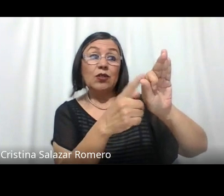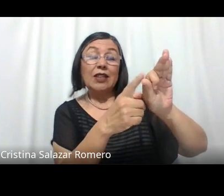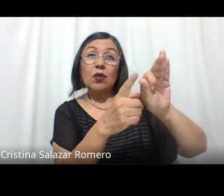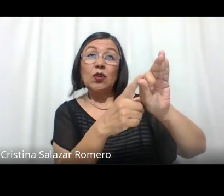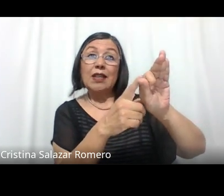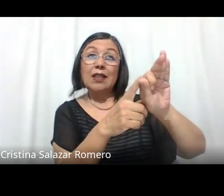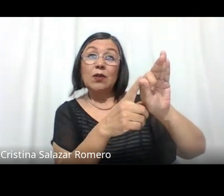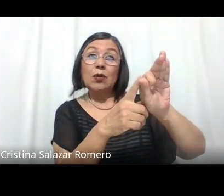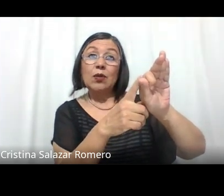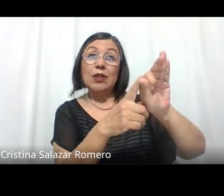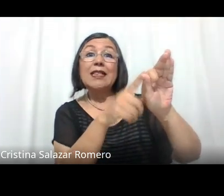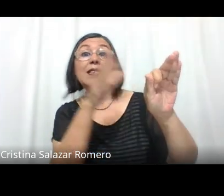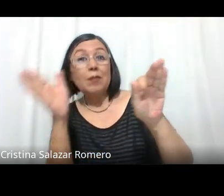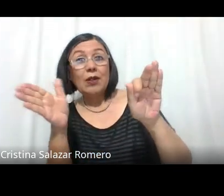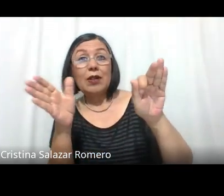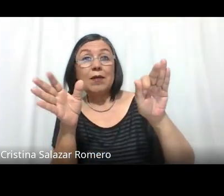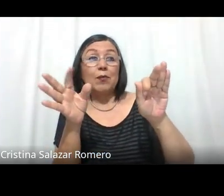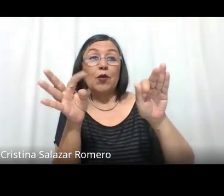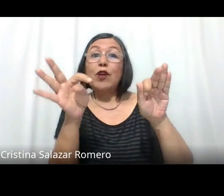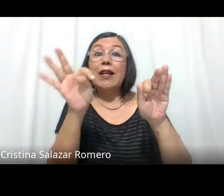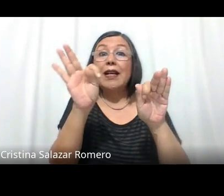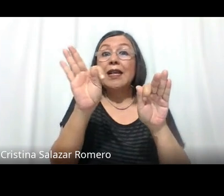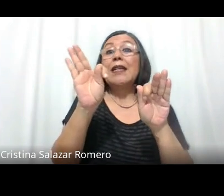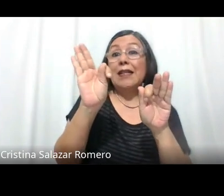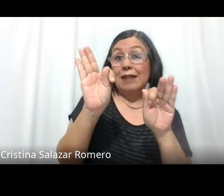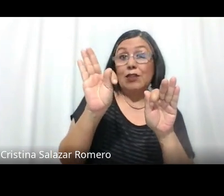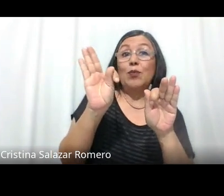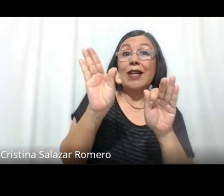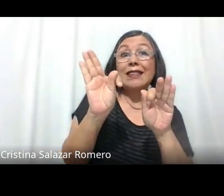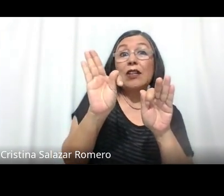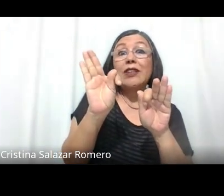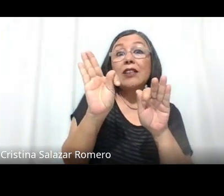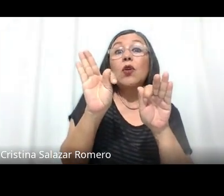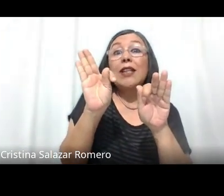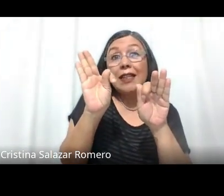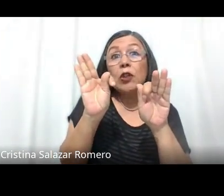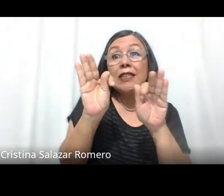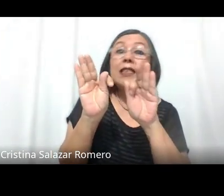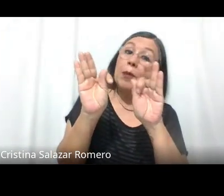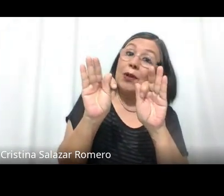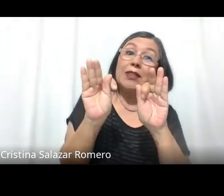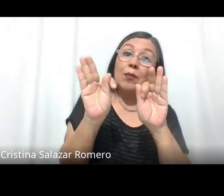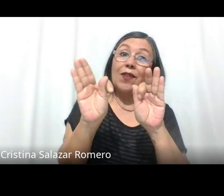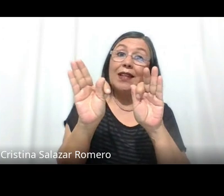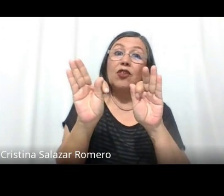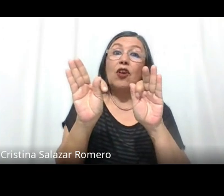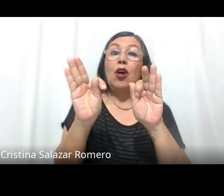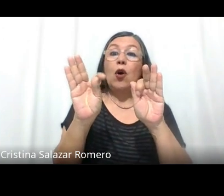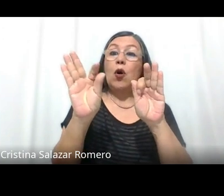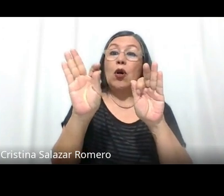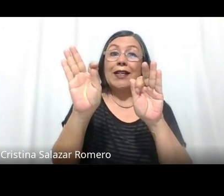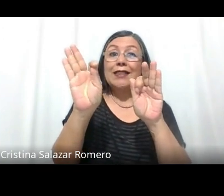hace contacto con el dedo índice, pero por fuera, el dedo pulgar hace contacto con el dedo índice, pero está por